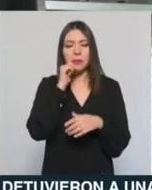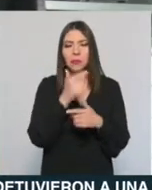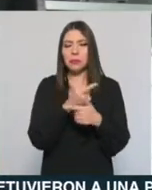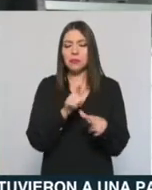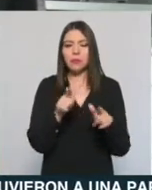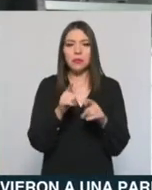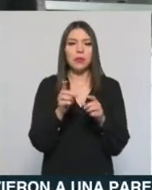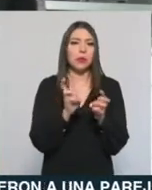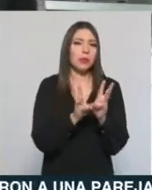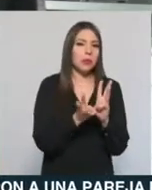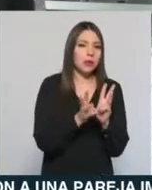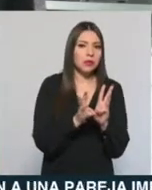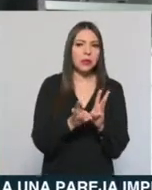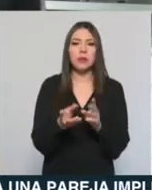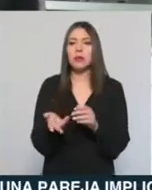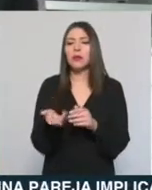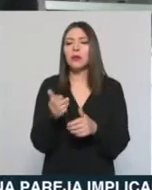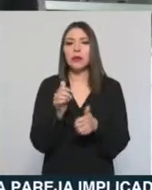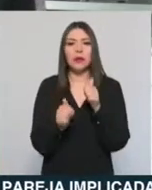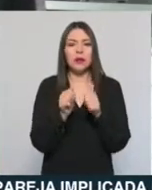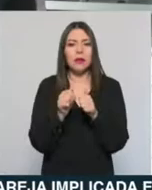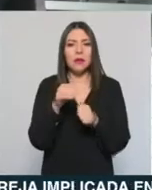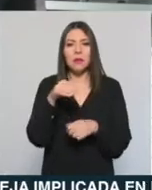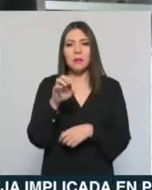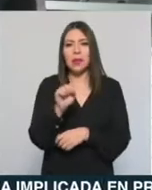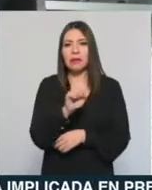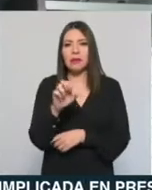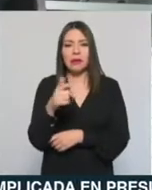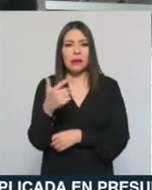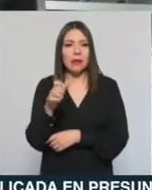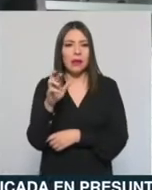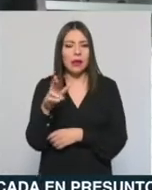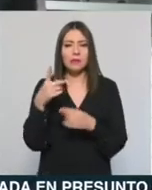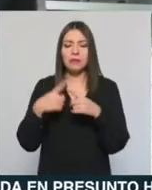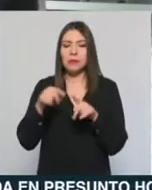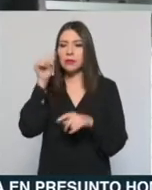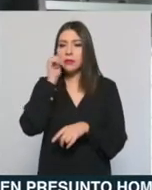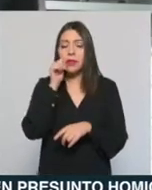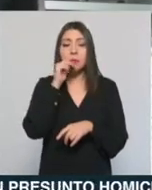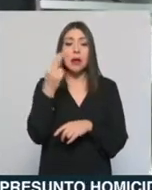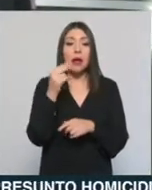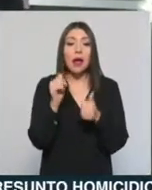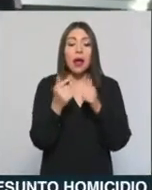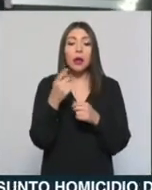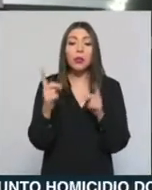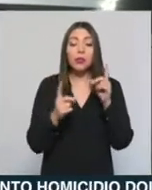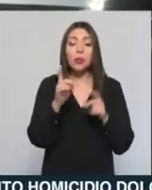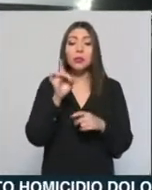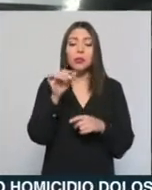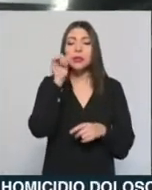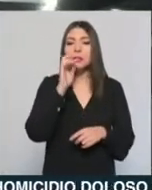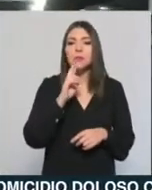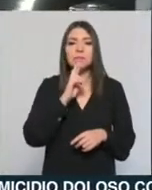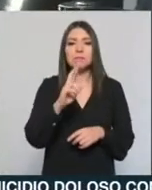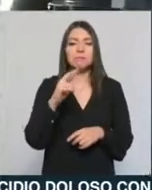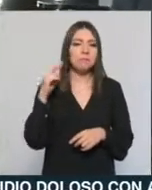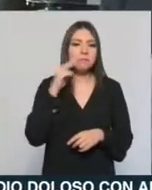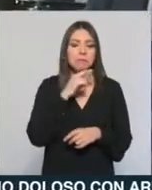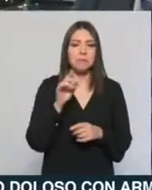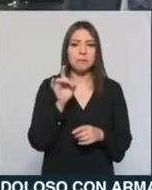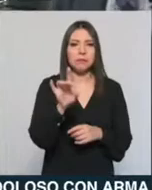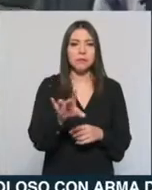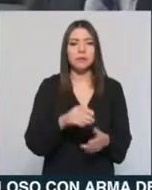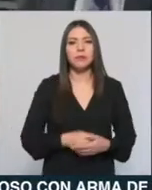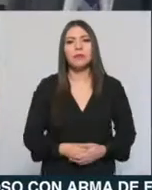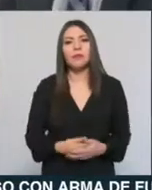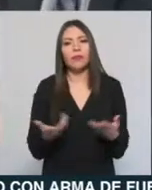WhatsApp, Messenger, siempre se les atiende lo más rápido posible. Muy bien. Pues te agradecemos muchísimo, muchas Alejandra gracias Victoria,